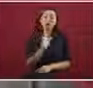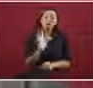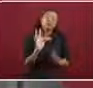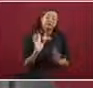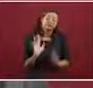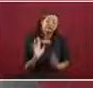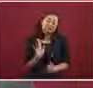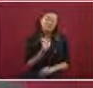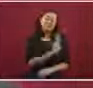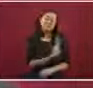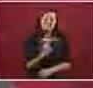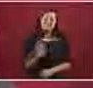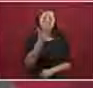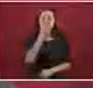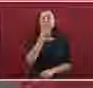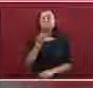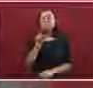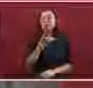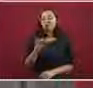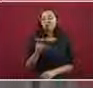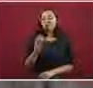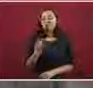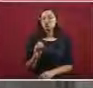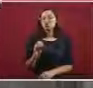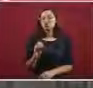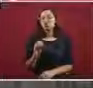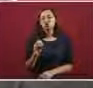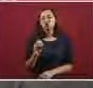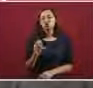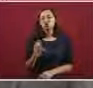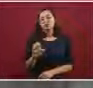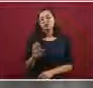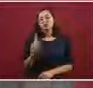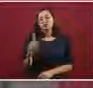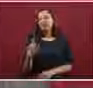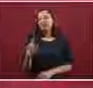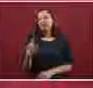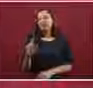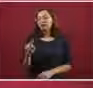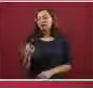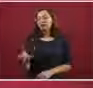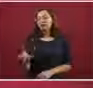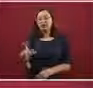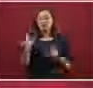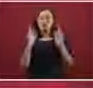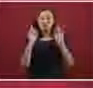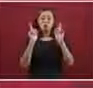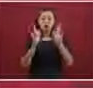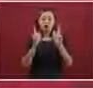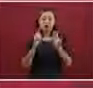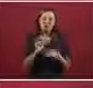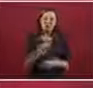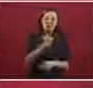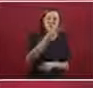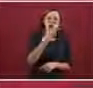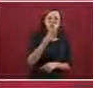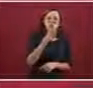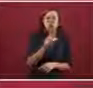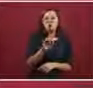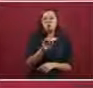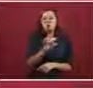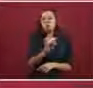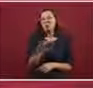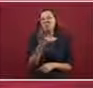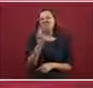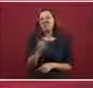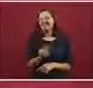a Daniel, Joseph Daniel, que a Wilson, el embajador